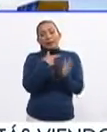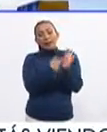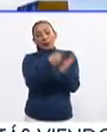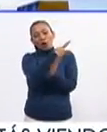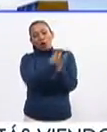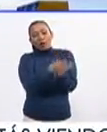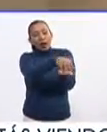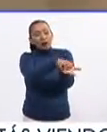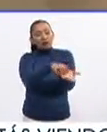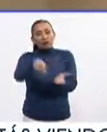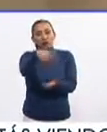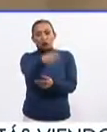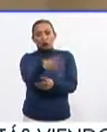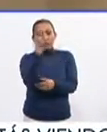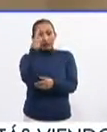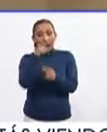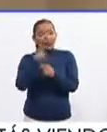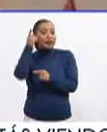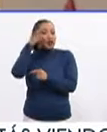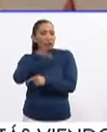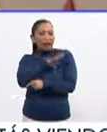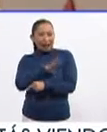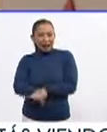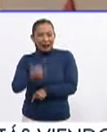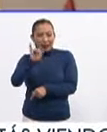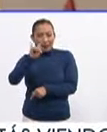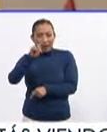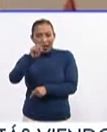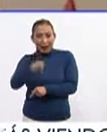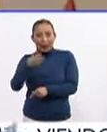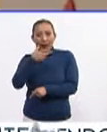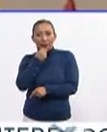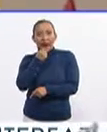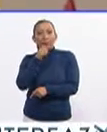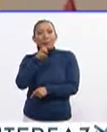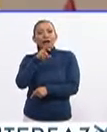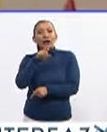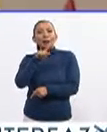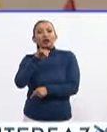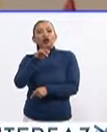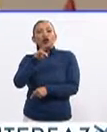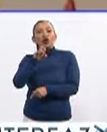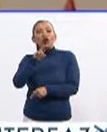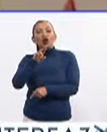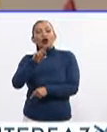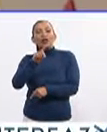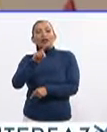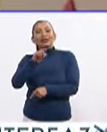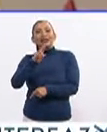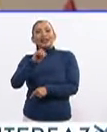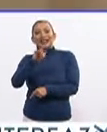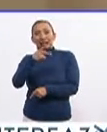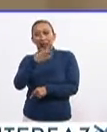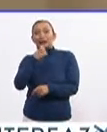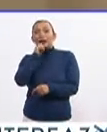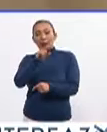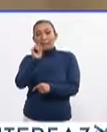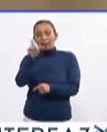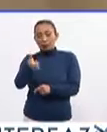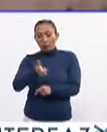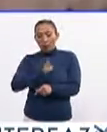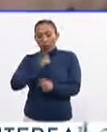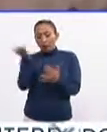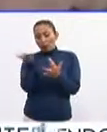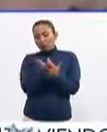el programa de austeridad. El director general del Instituto Politécnico Nacional, Mario Alberto Rodríguez Casas, también reintegrará parte de